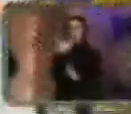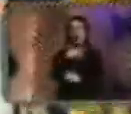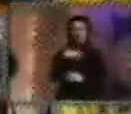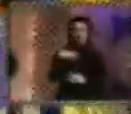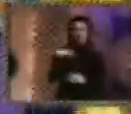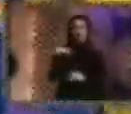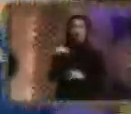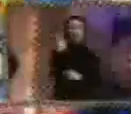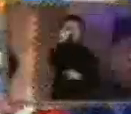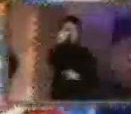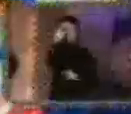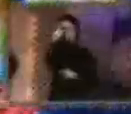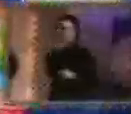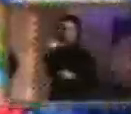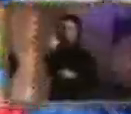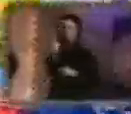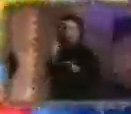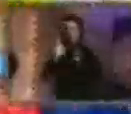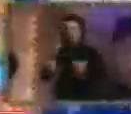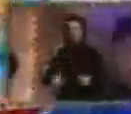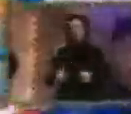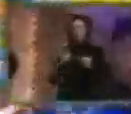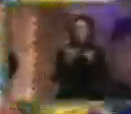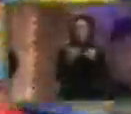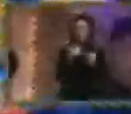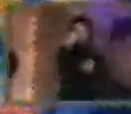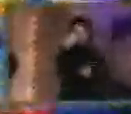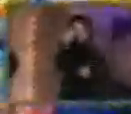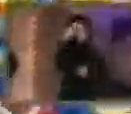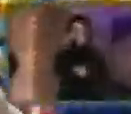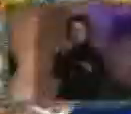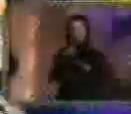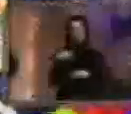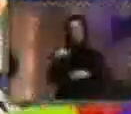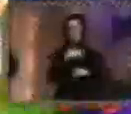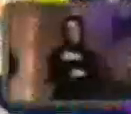allá. Pero quiero pasar de puta madre,